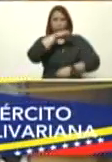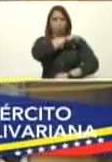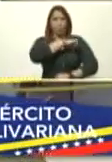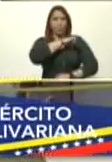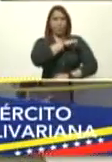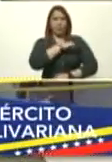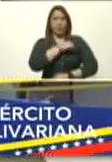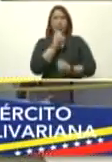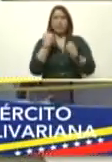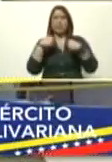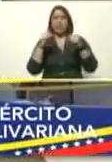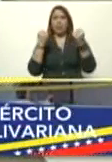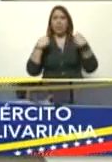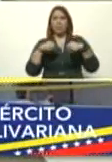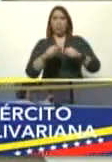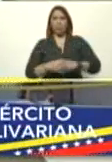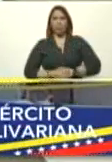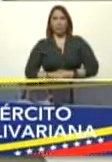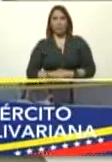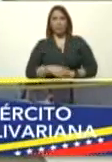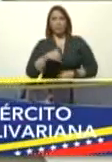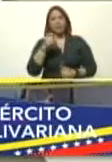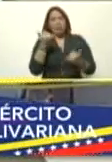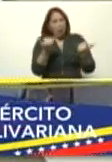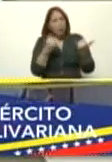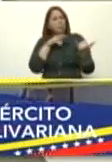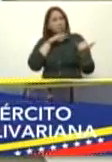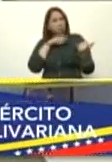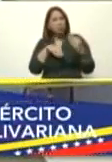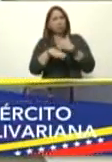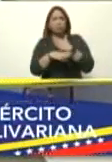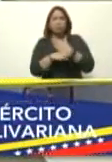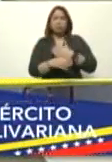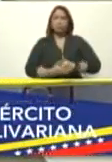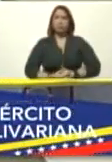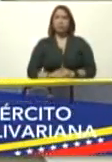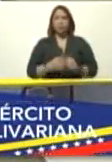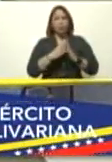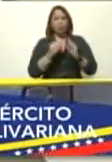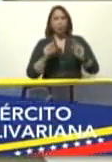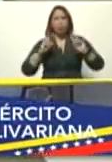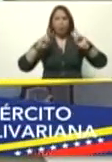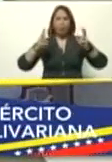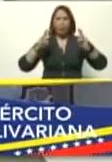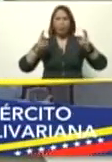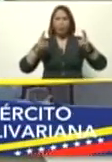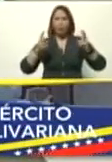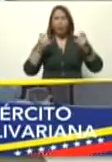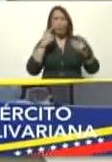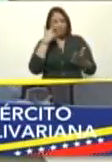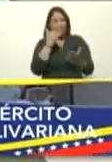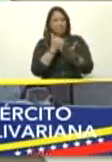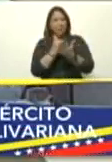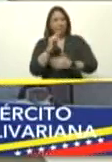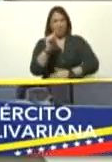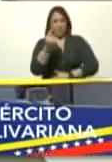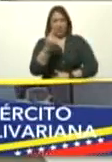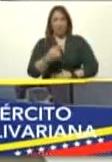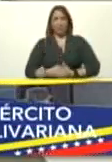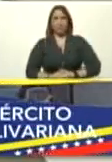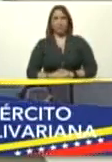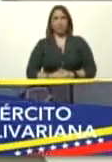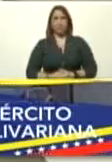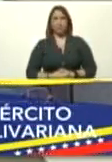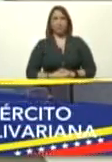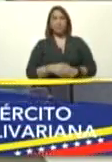Terapéutico. Vamos a hablar, bueno, de todos estos temas. Vamos a ver, en primer lugar, el